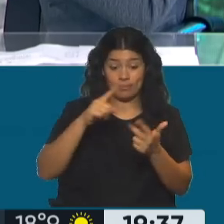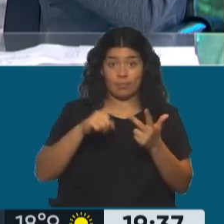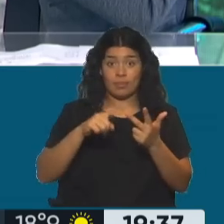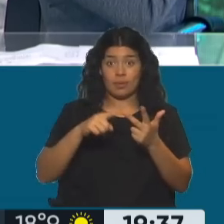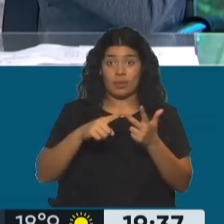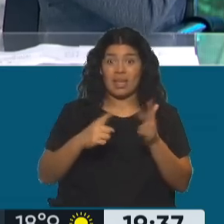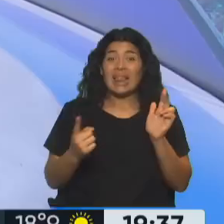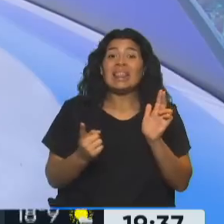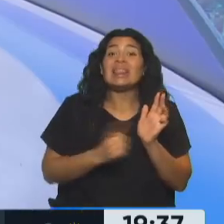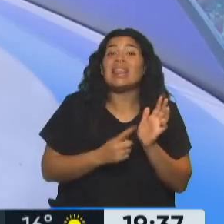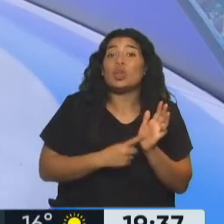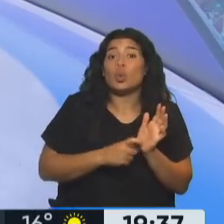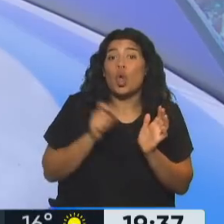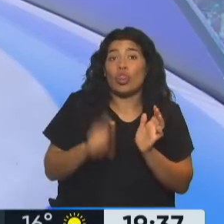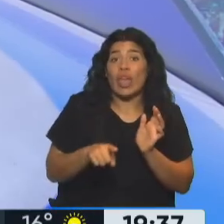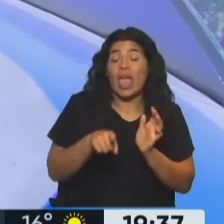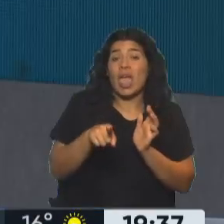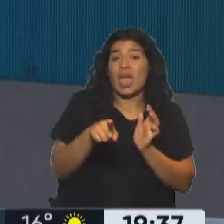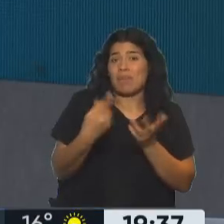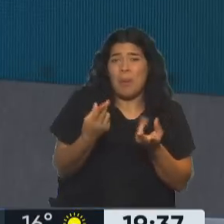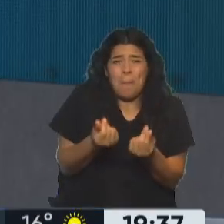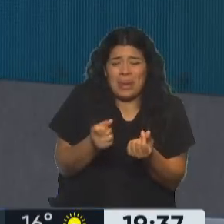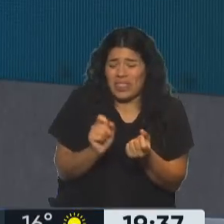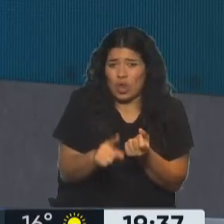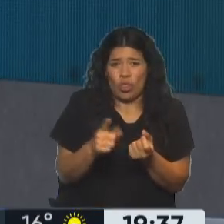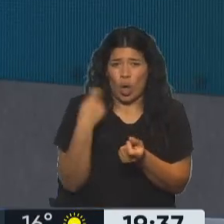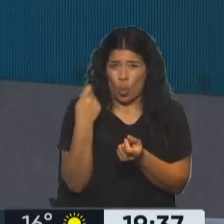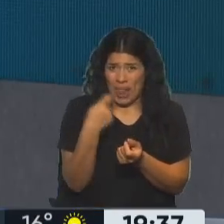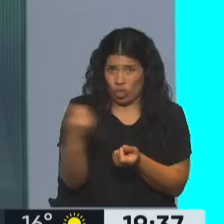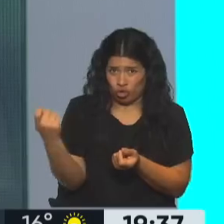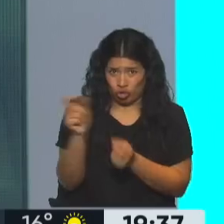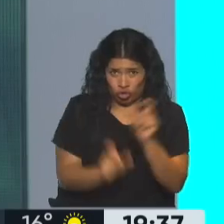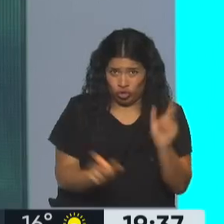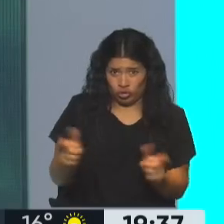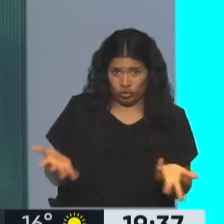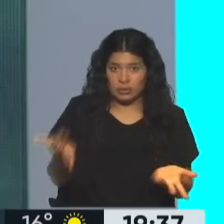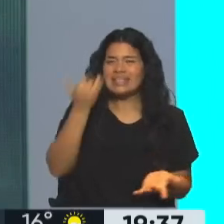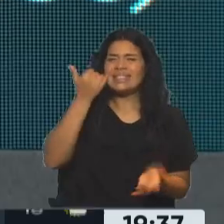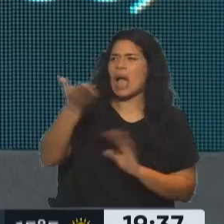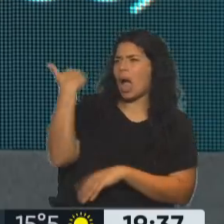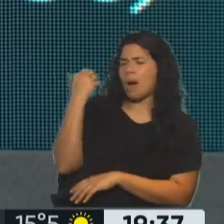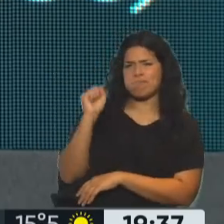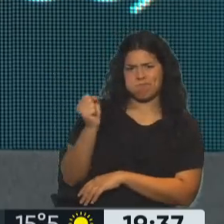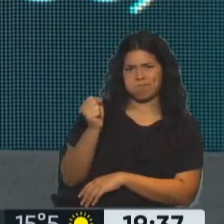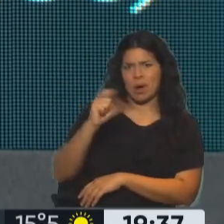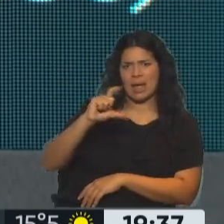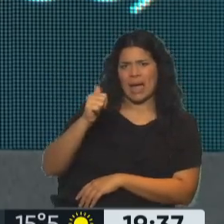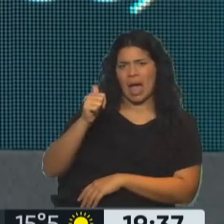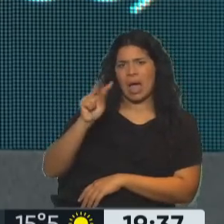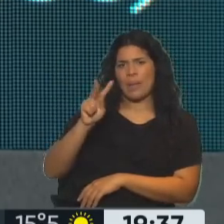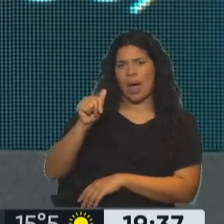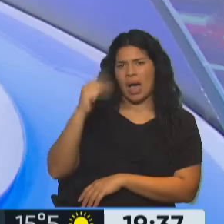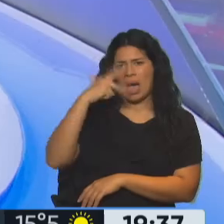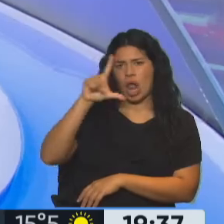jubilados. Los jubilados. Con la plata de los jubilados. Y como si esto fuera poco, Esto ya se hizo, Cavallo lo hizo. la participación accionaria